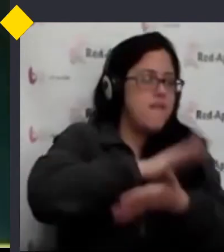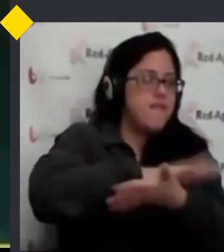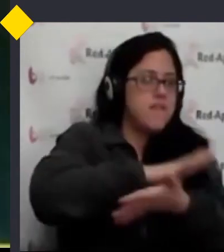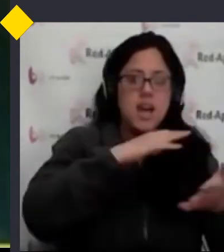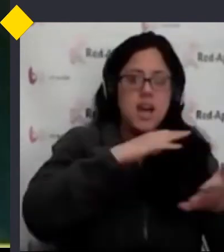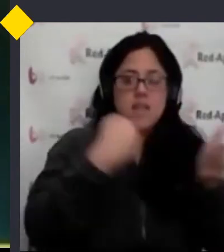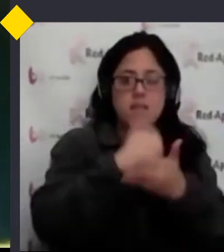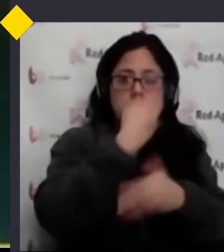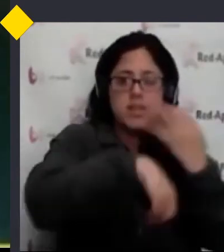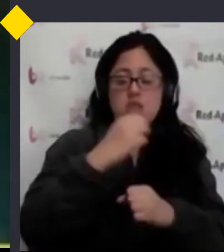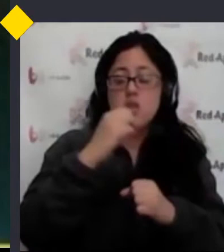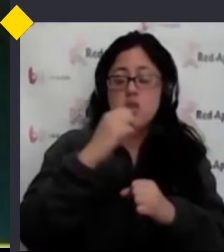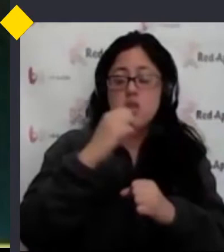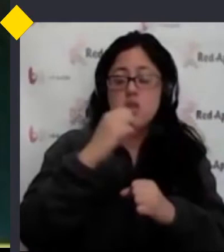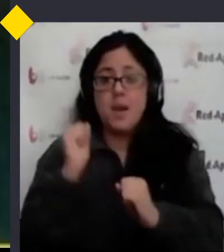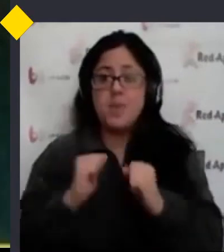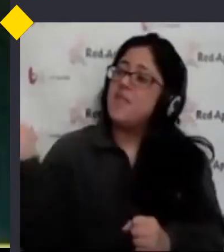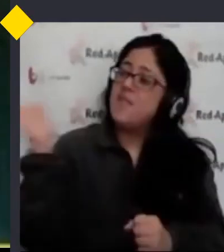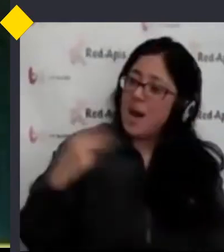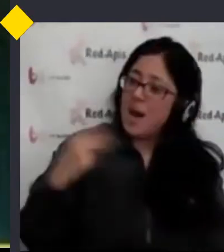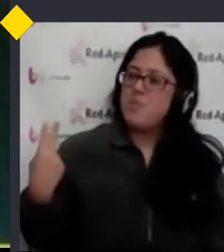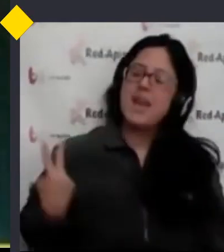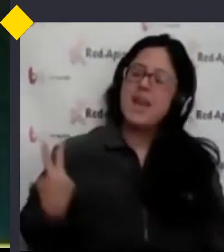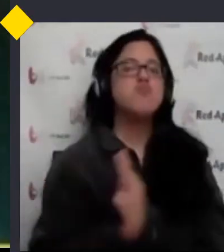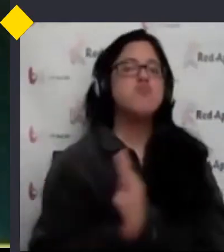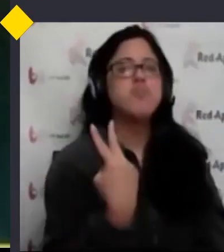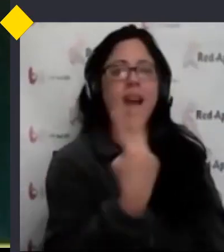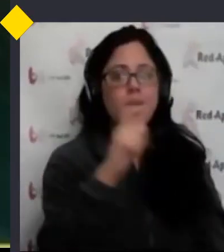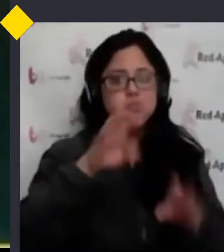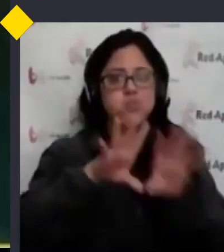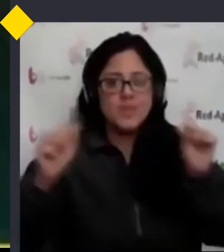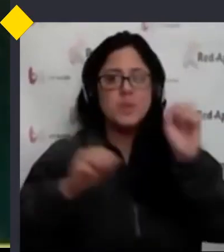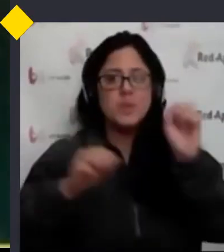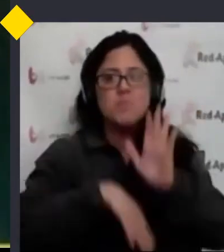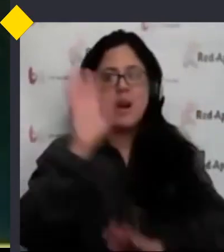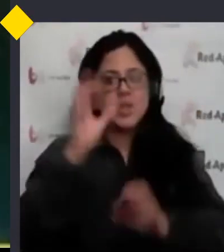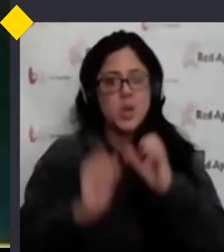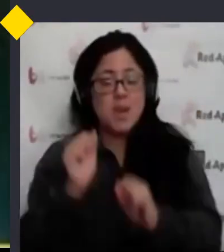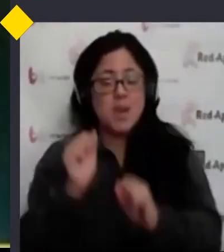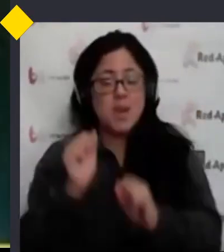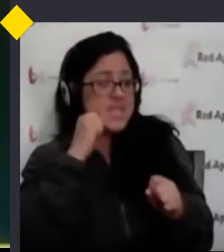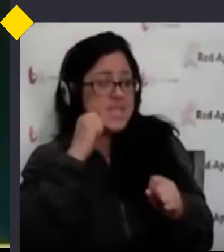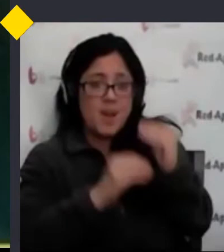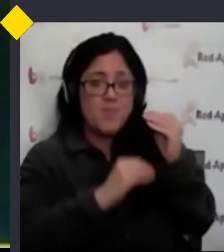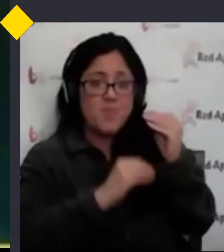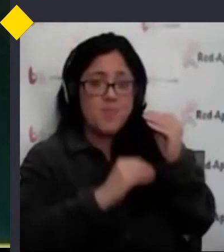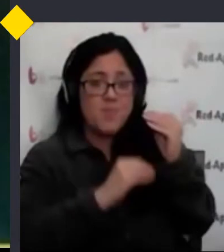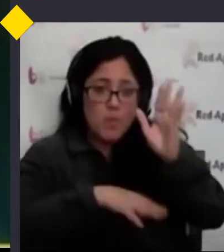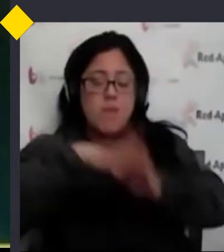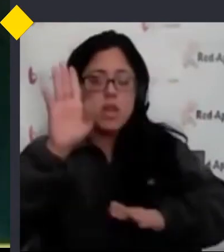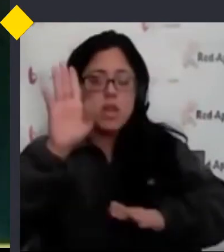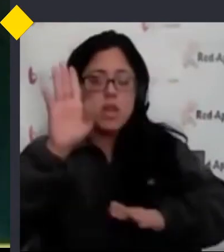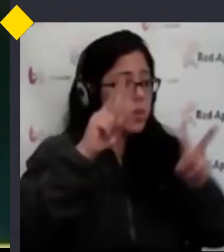nos pongamos más la camiseta, que estemos más comprometidos con la empresa y por lo tanto seamos también más productivos. Entonces, esto no es solamente un tema de justicia o